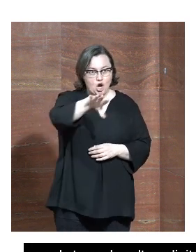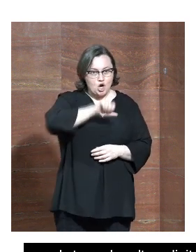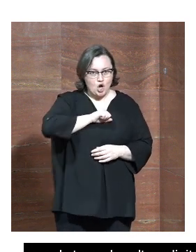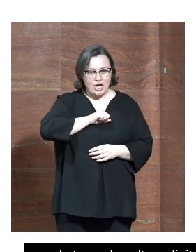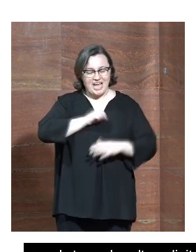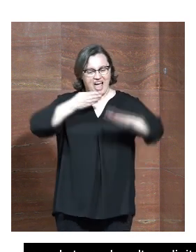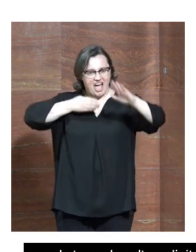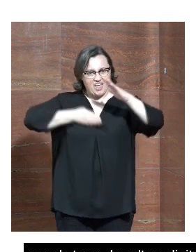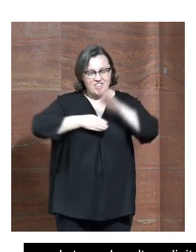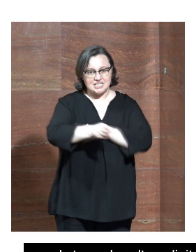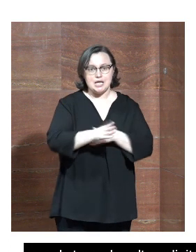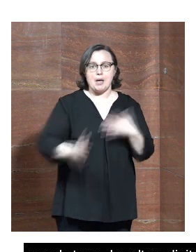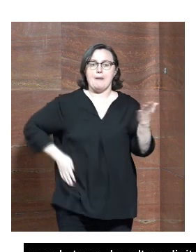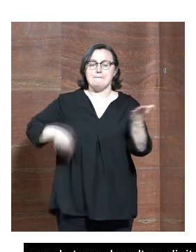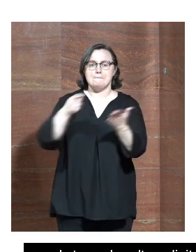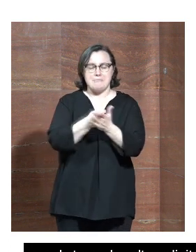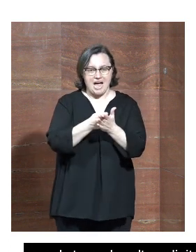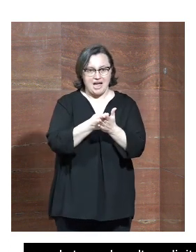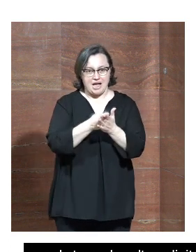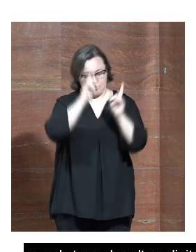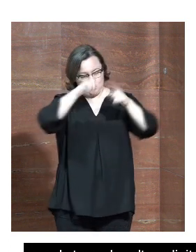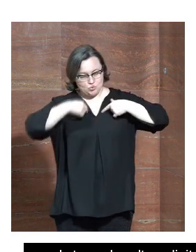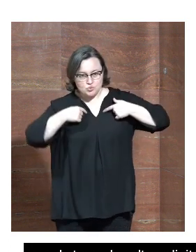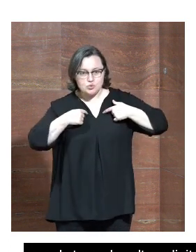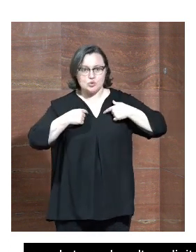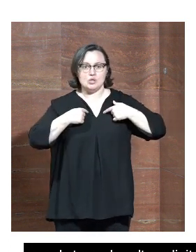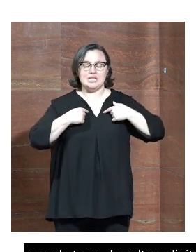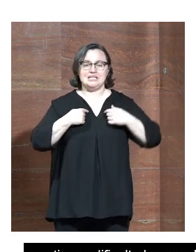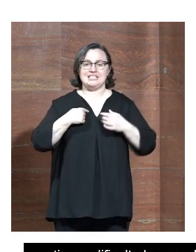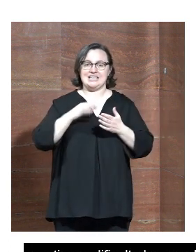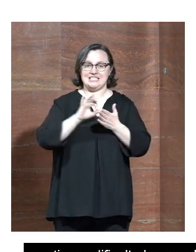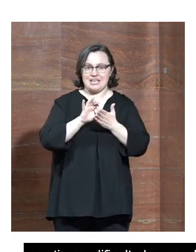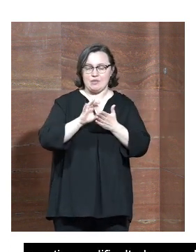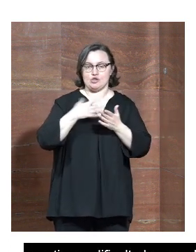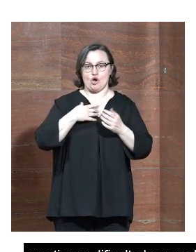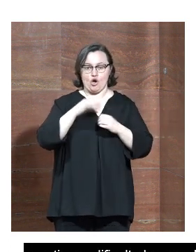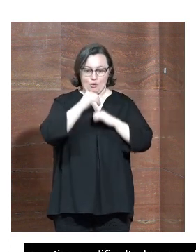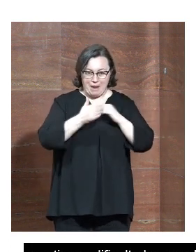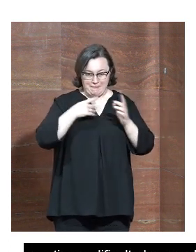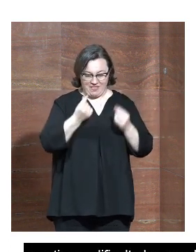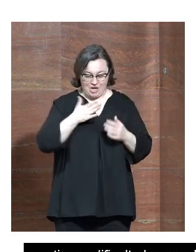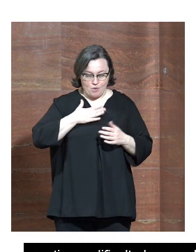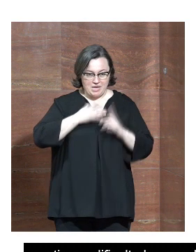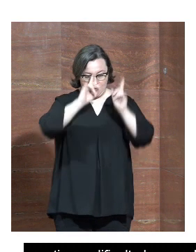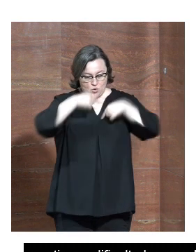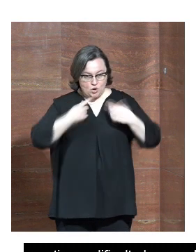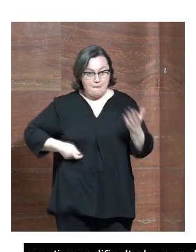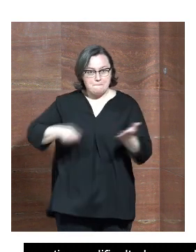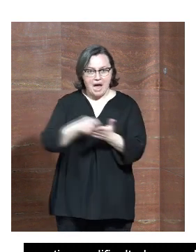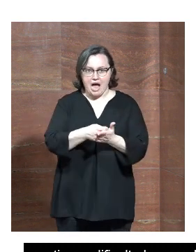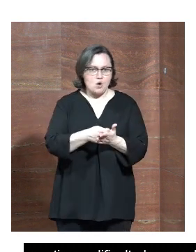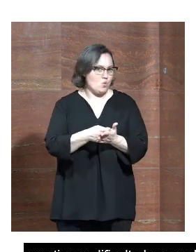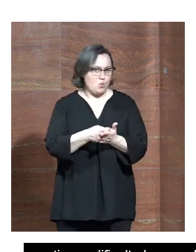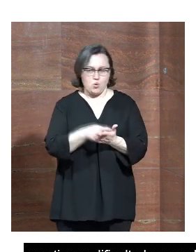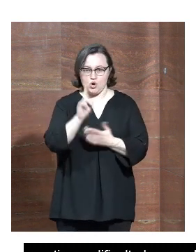que adquirir bajo su responsabilidad, con sus propios medios económicos, cuando simplemente están